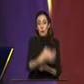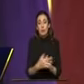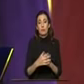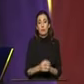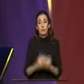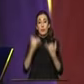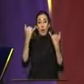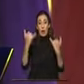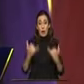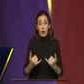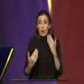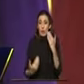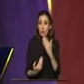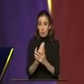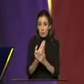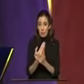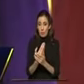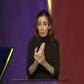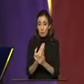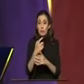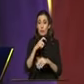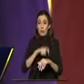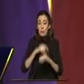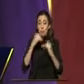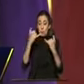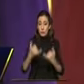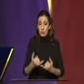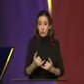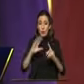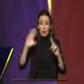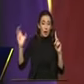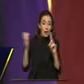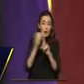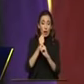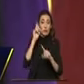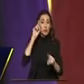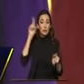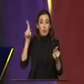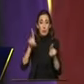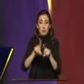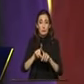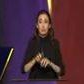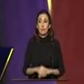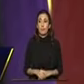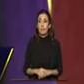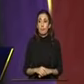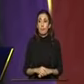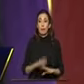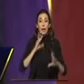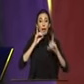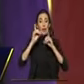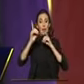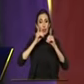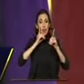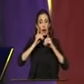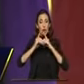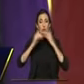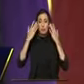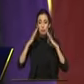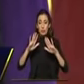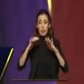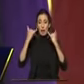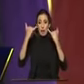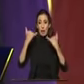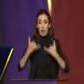ahora en esta otra etapa, estamos generando grandes acuerdos nacionales. El diálogo estableció consensos que